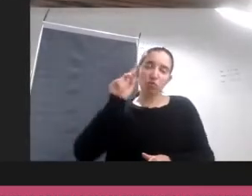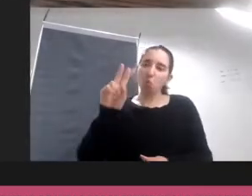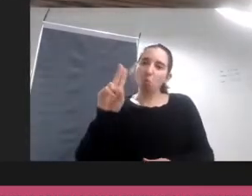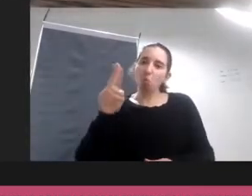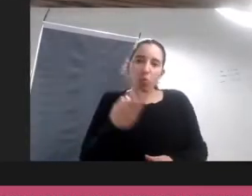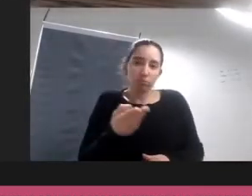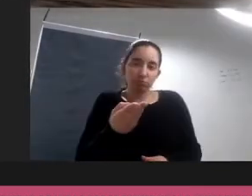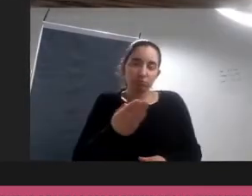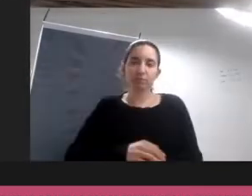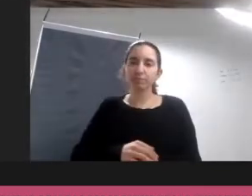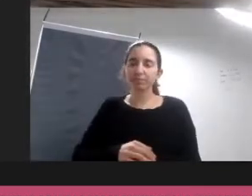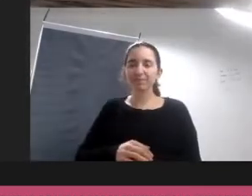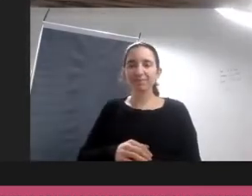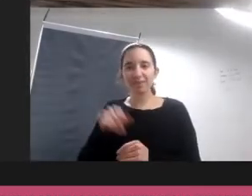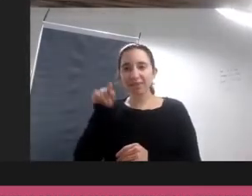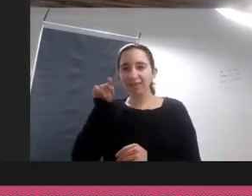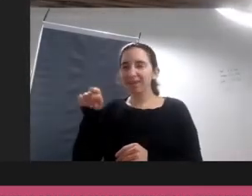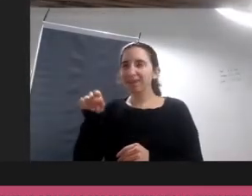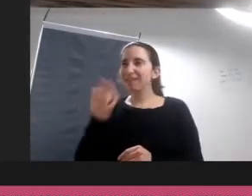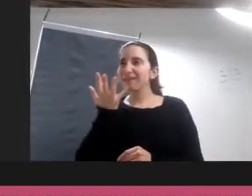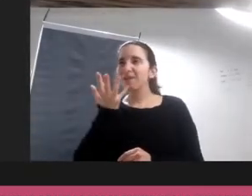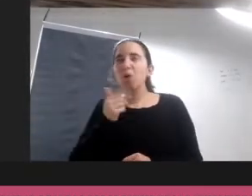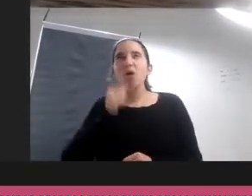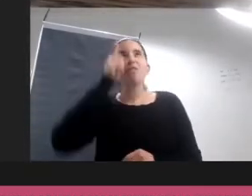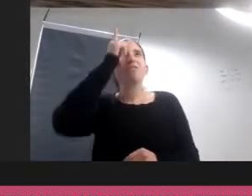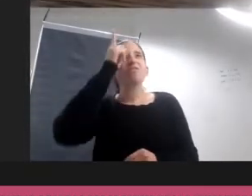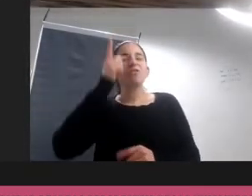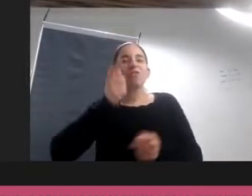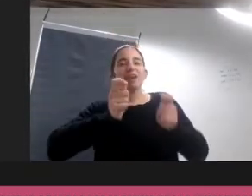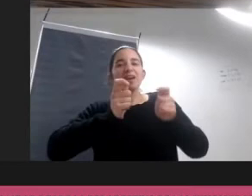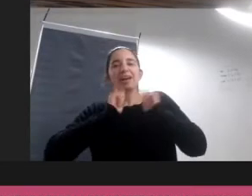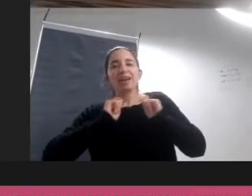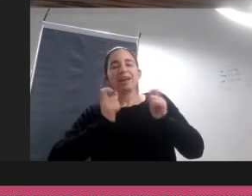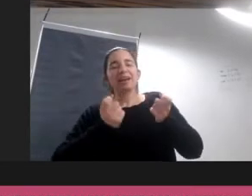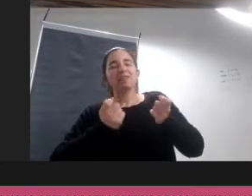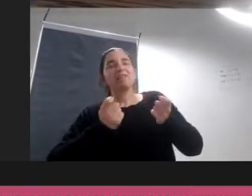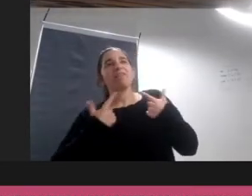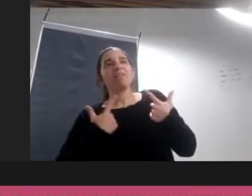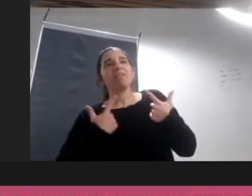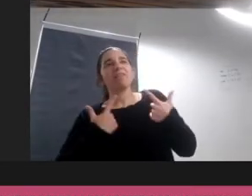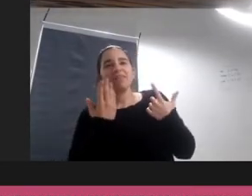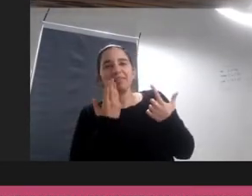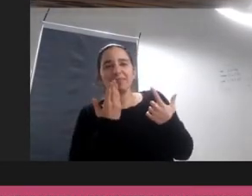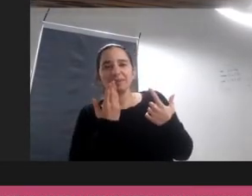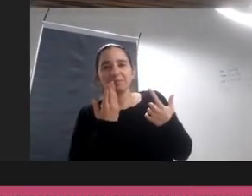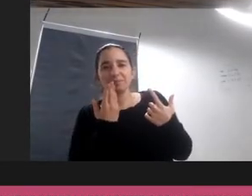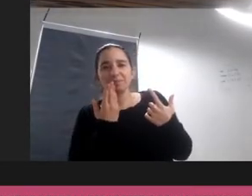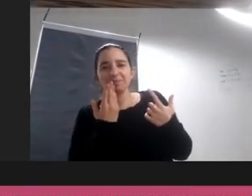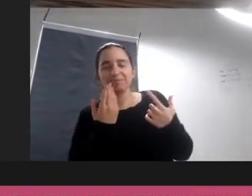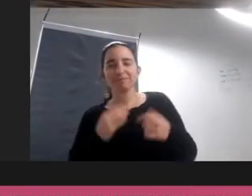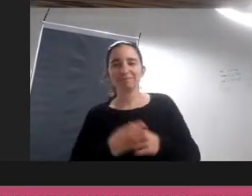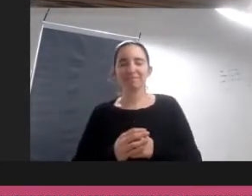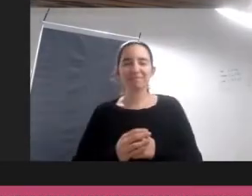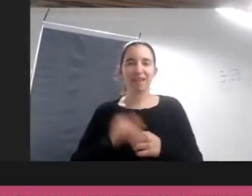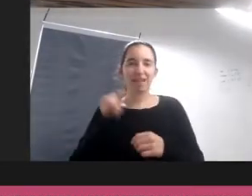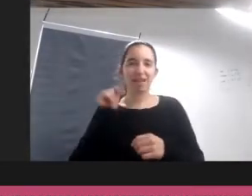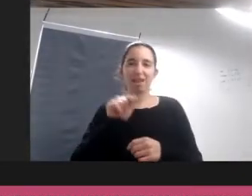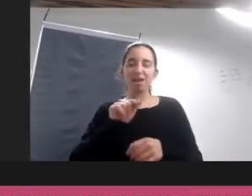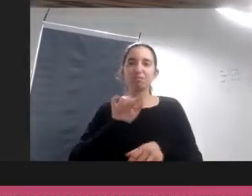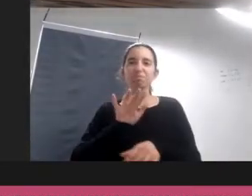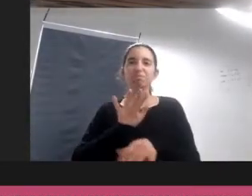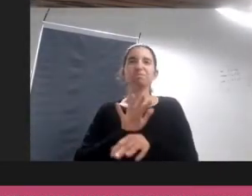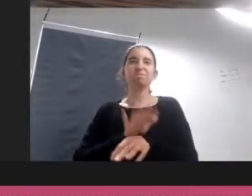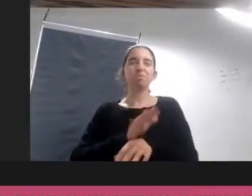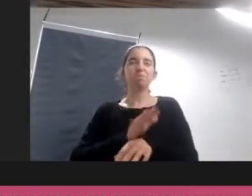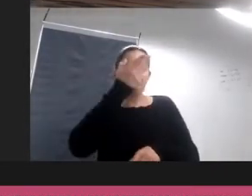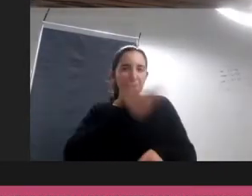dice, ¿te diste cuenta el regalo que me dio Dios? Era una persona que me